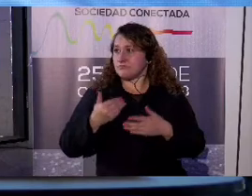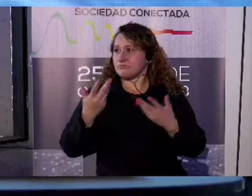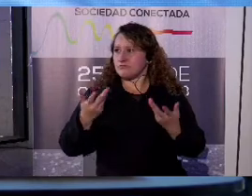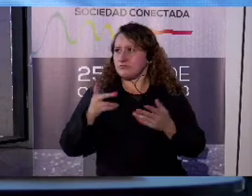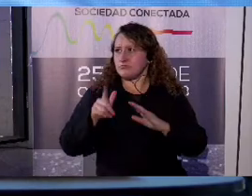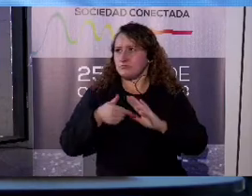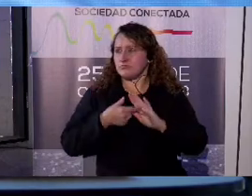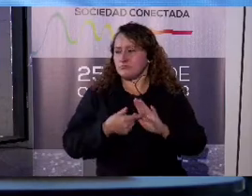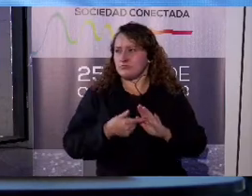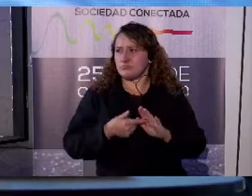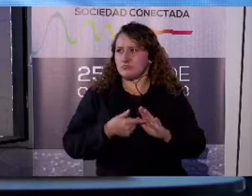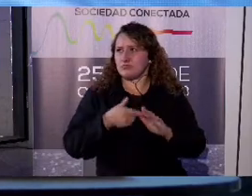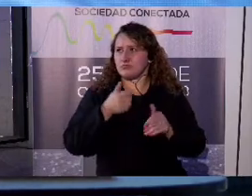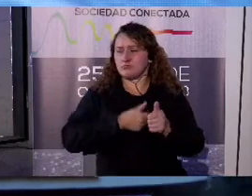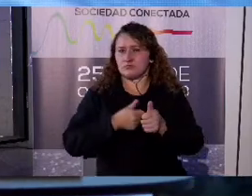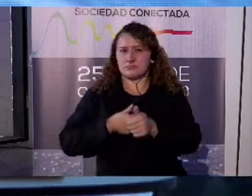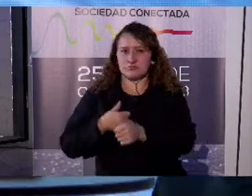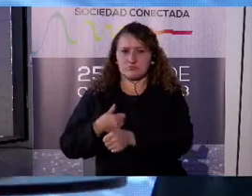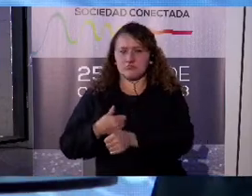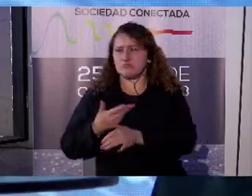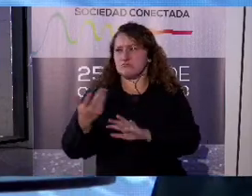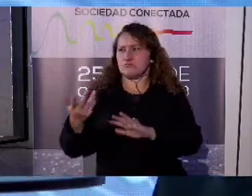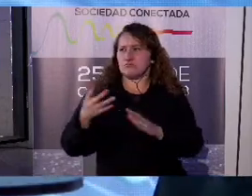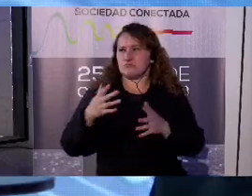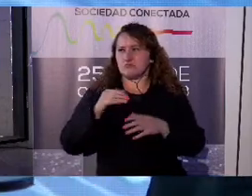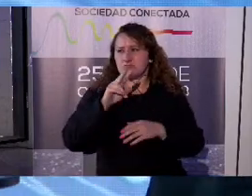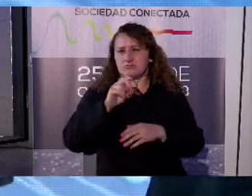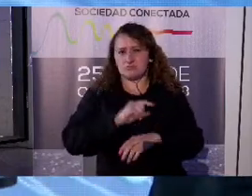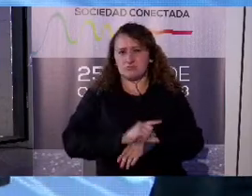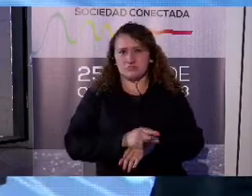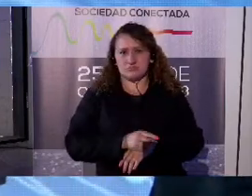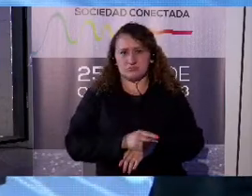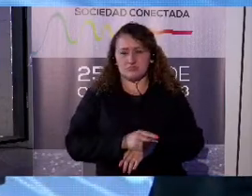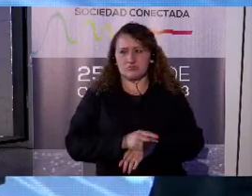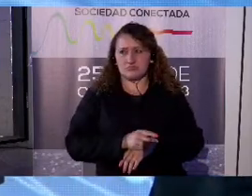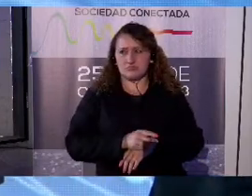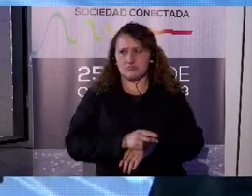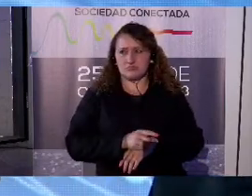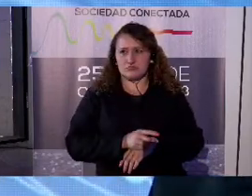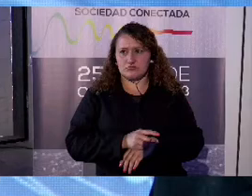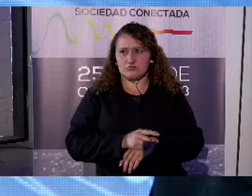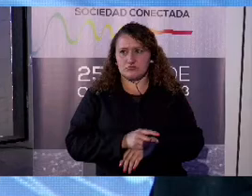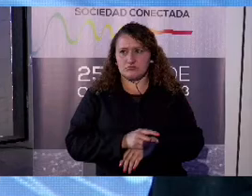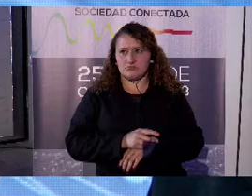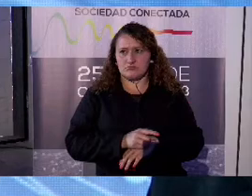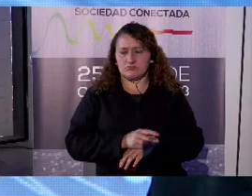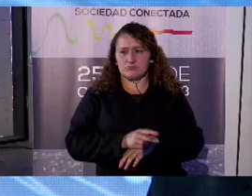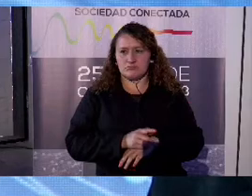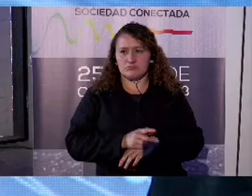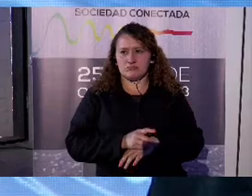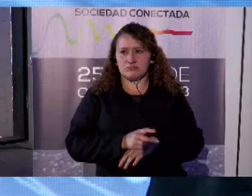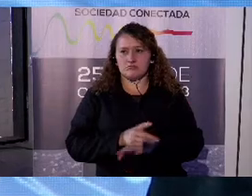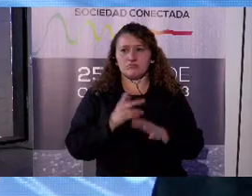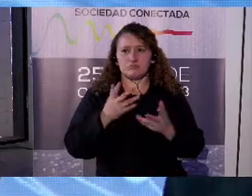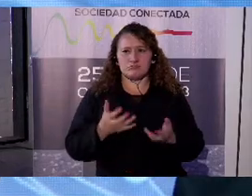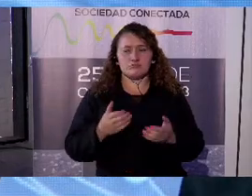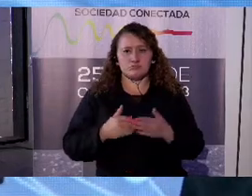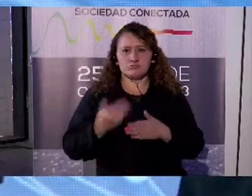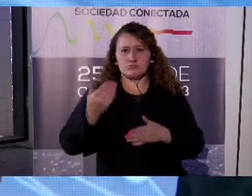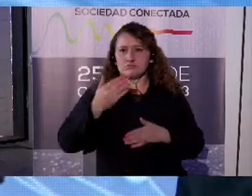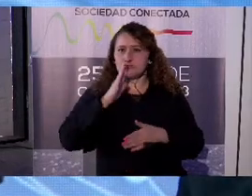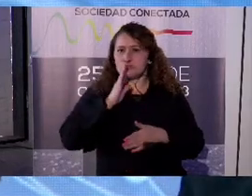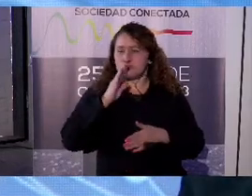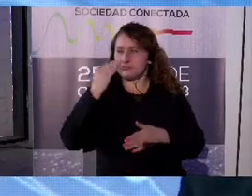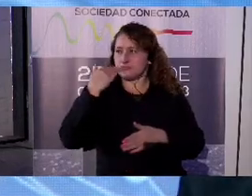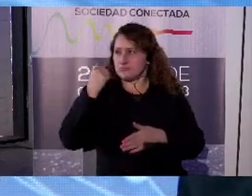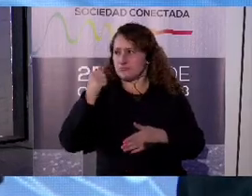una presentación de cada uno de más o menos 7 minutos y y bueno entonces este queríamos empezar Acá por la dama